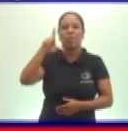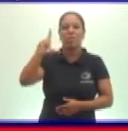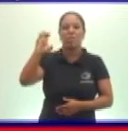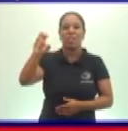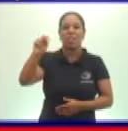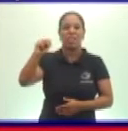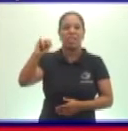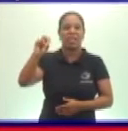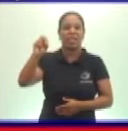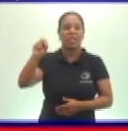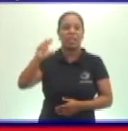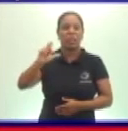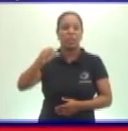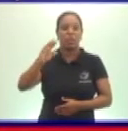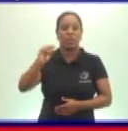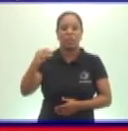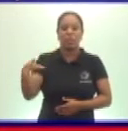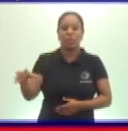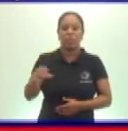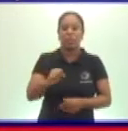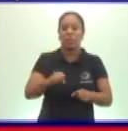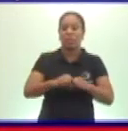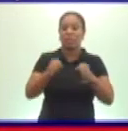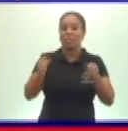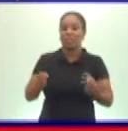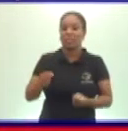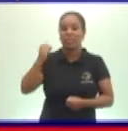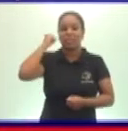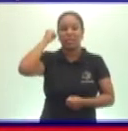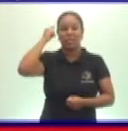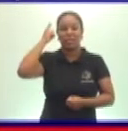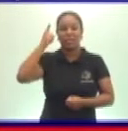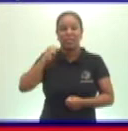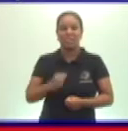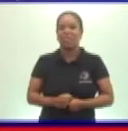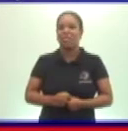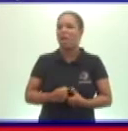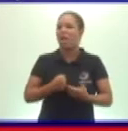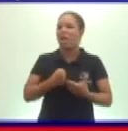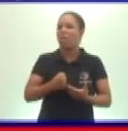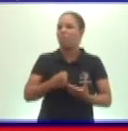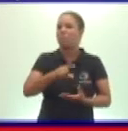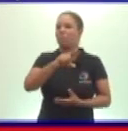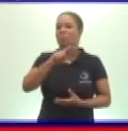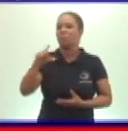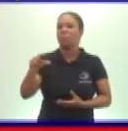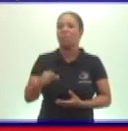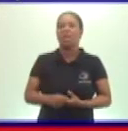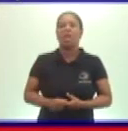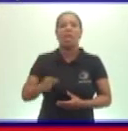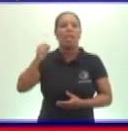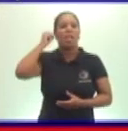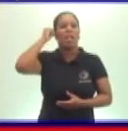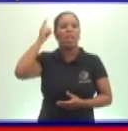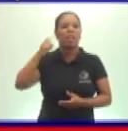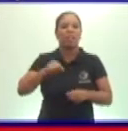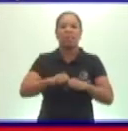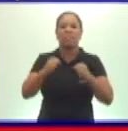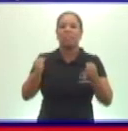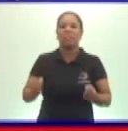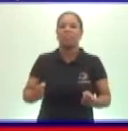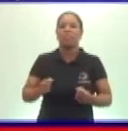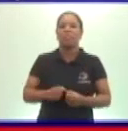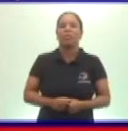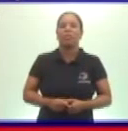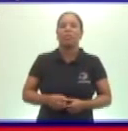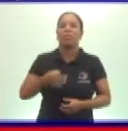todo sistema de ideas articuladas configuran una concepción. La ideología es sistema de ideas que expresa